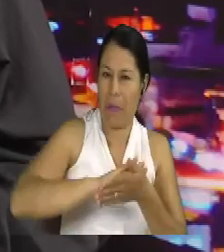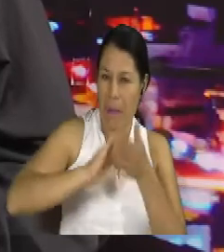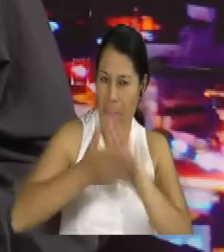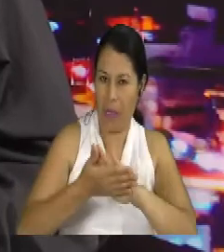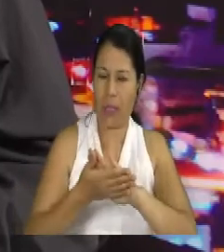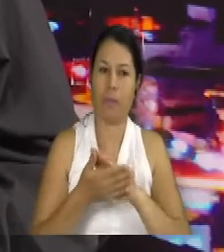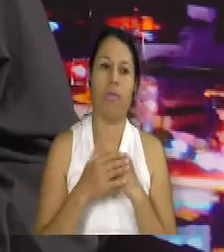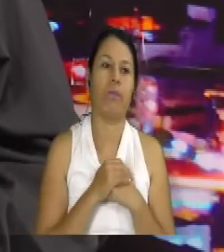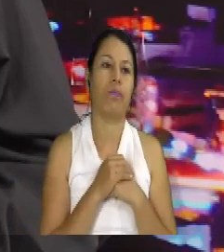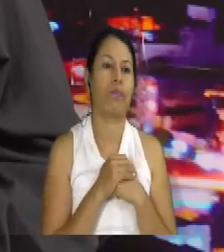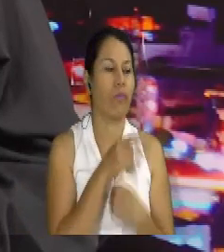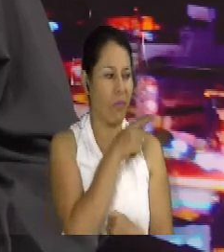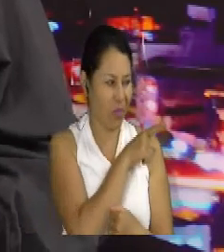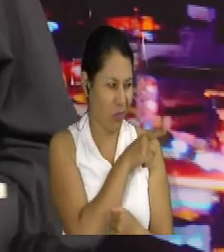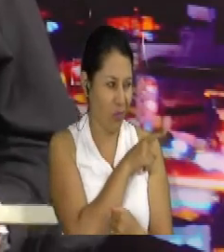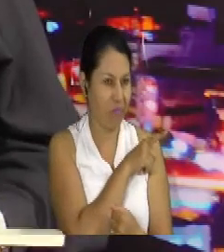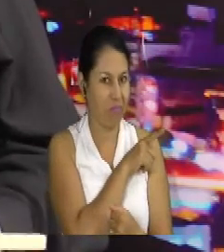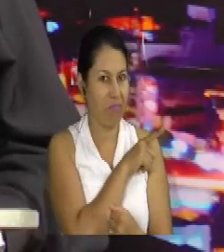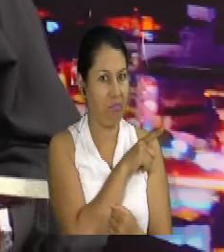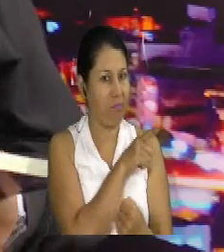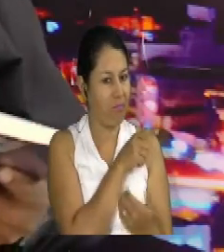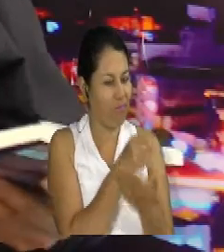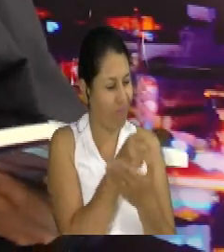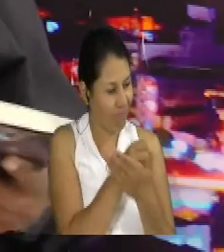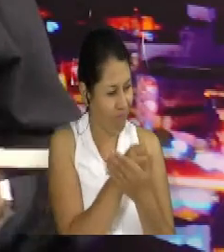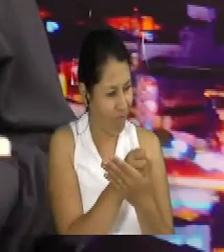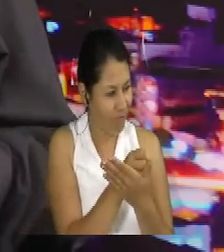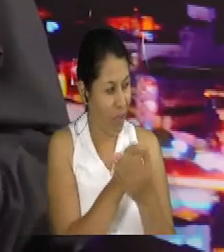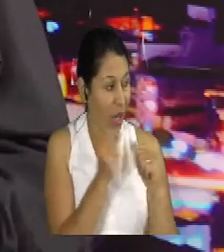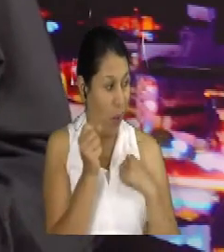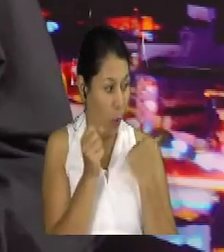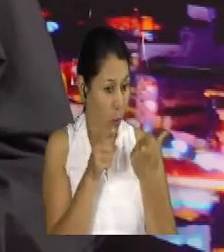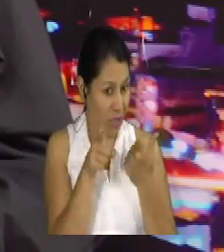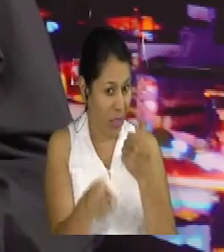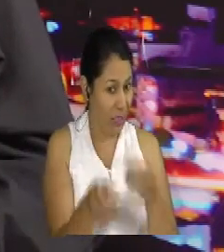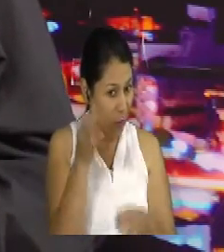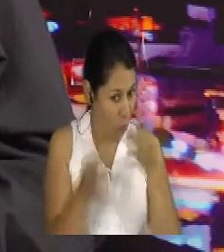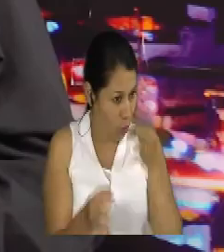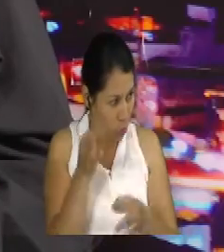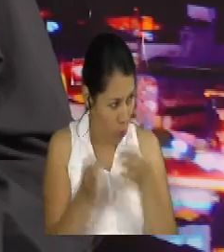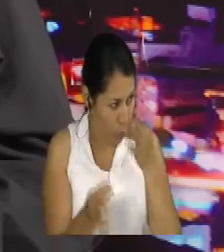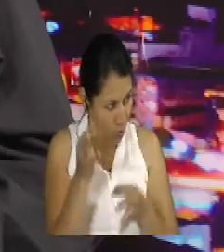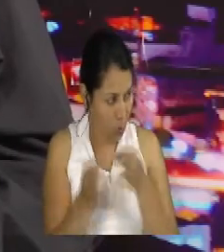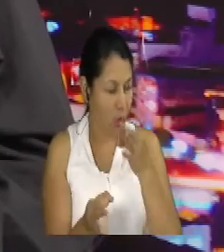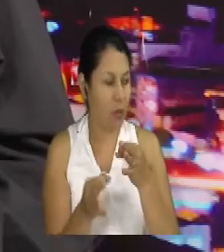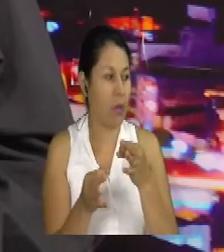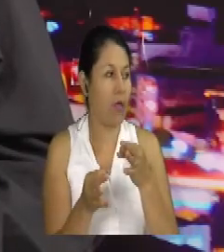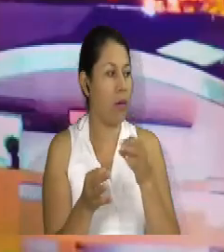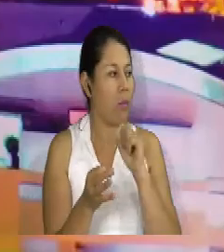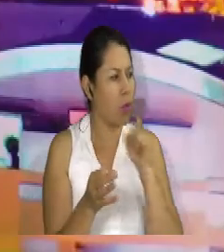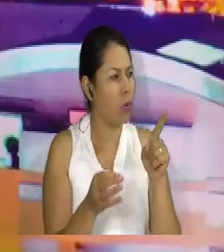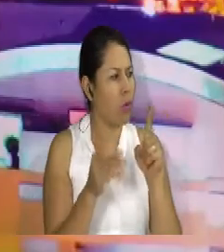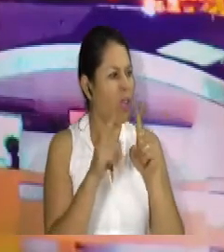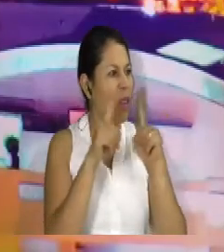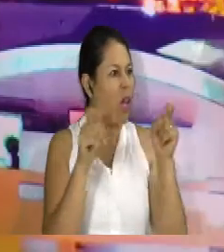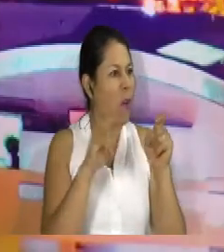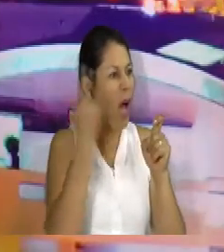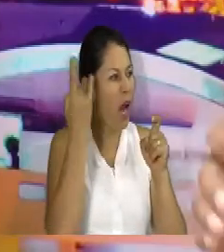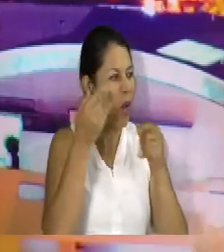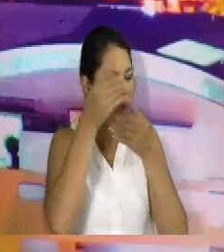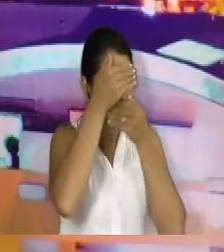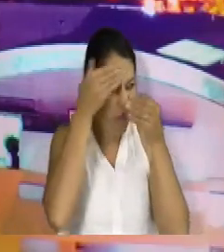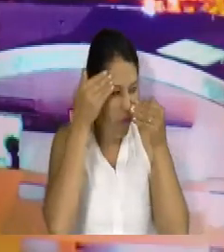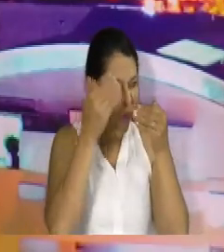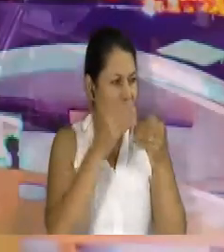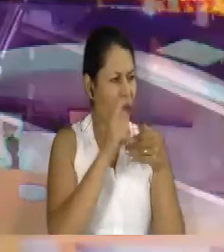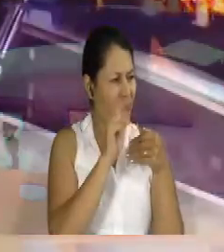justicia transicional, hay quien ha comentado por fuera, ¿está David reconociendo haber pertenecido algún momento a la FARC? No, no, ni más faltaba. Te expliqué